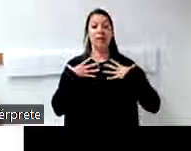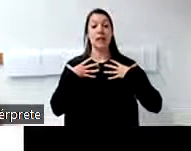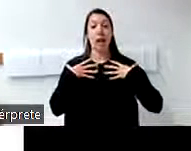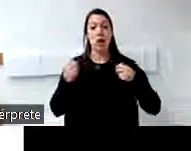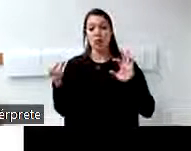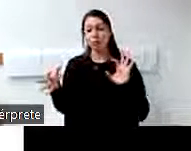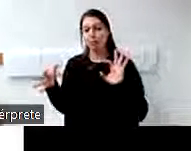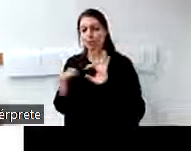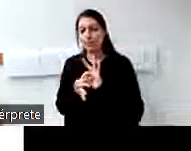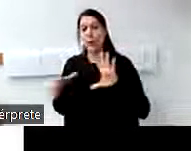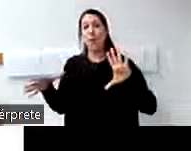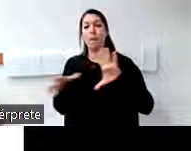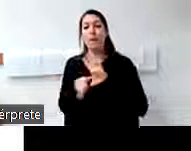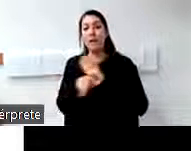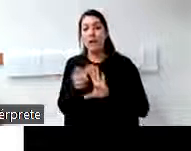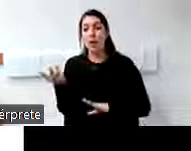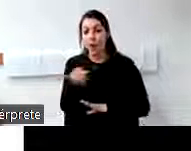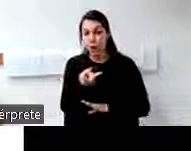de Desarrollo Social,